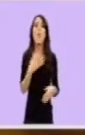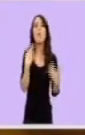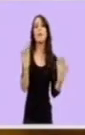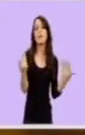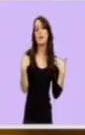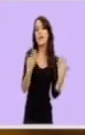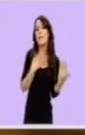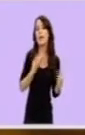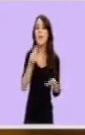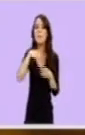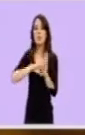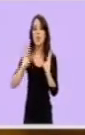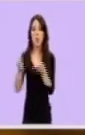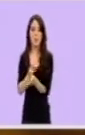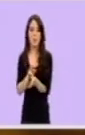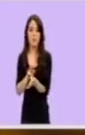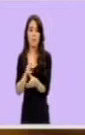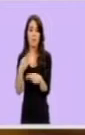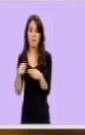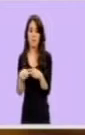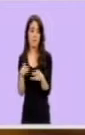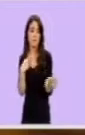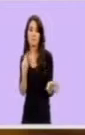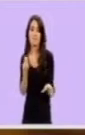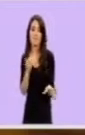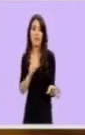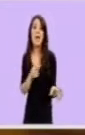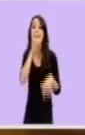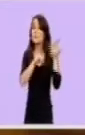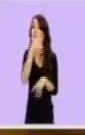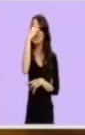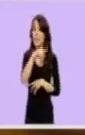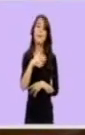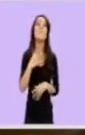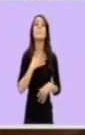ciudadanos saben muy bien cuáles son. Mire usted, y me han votado.